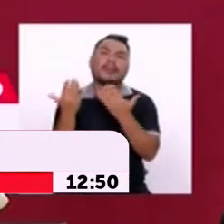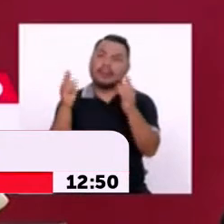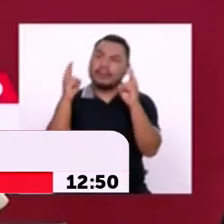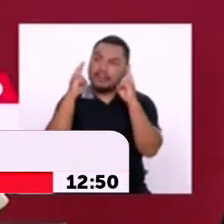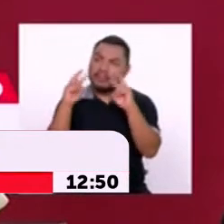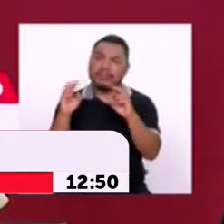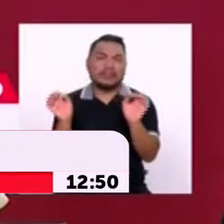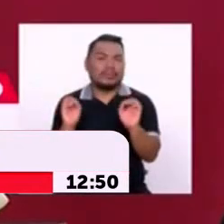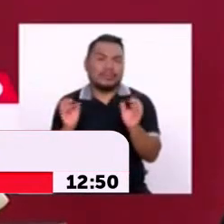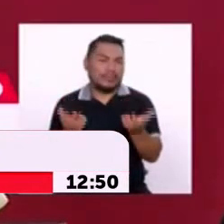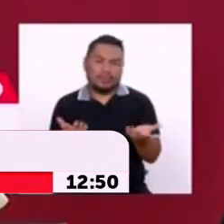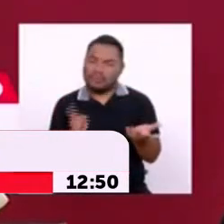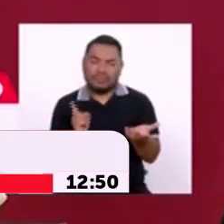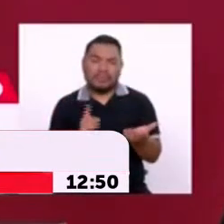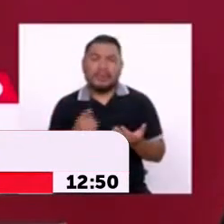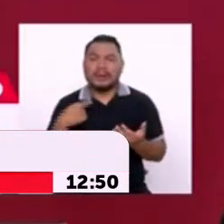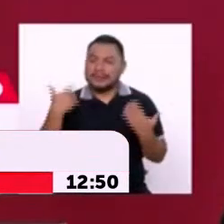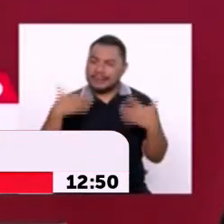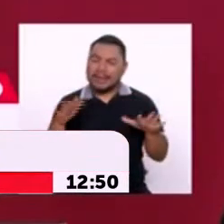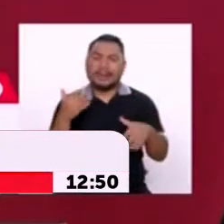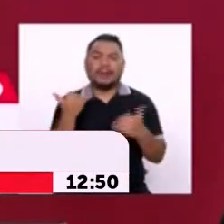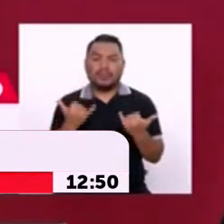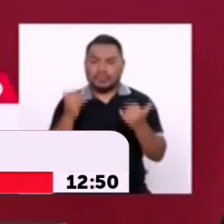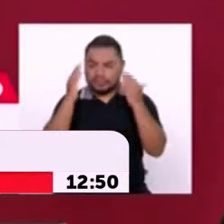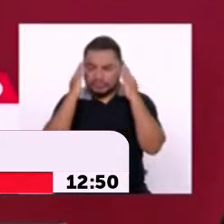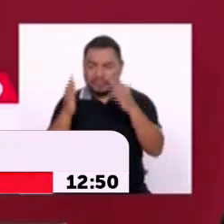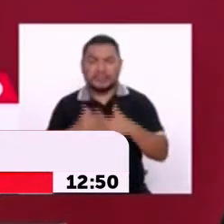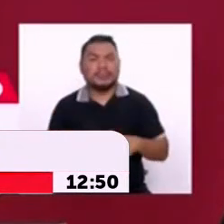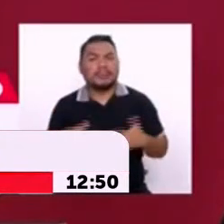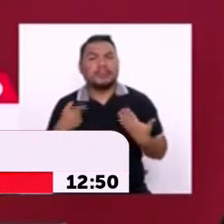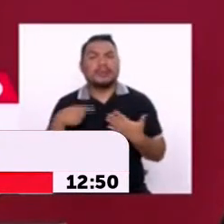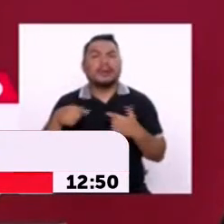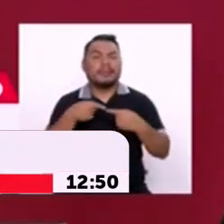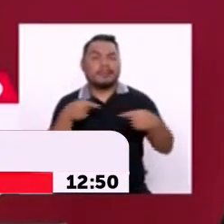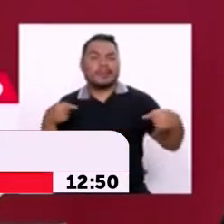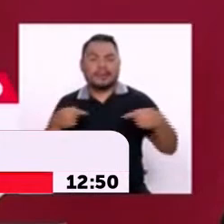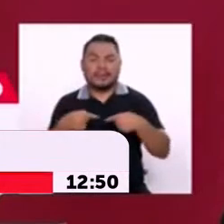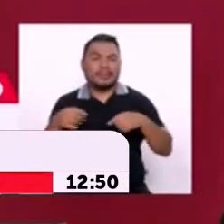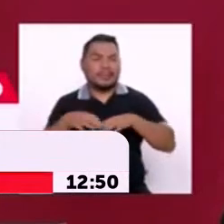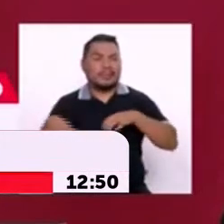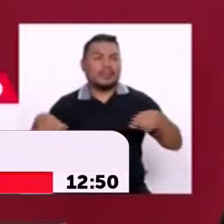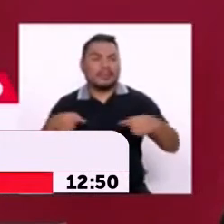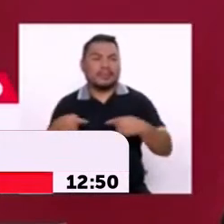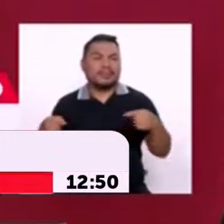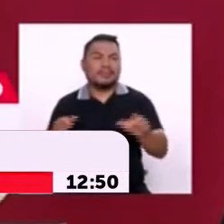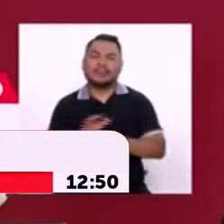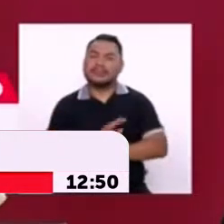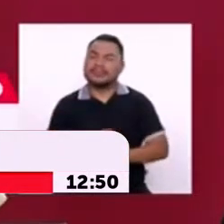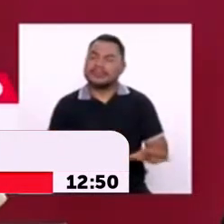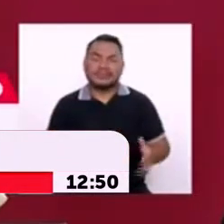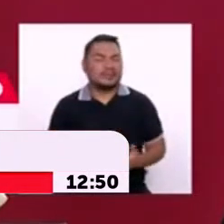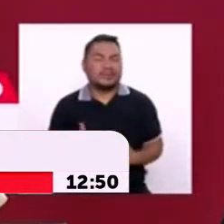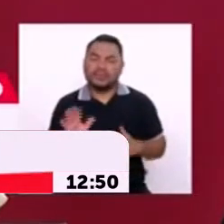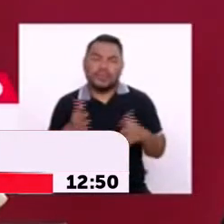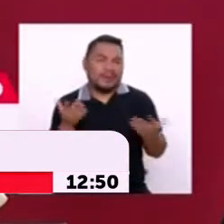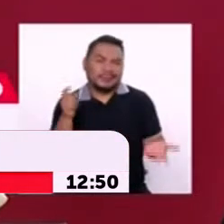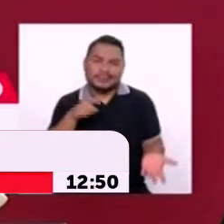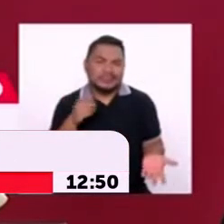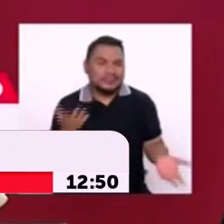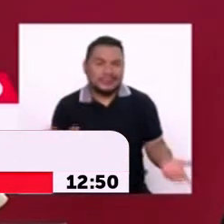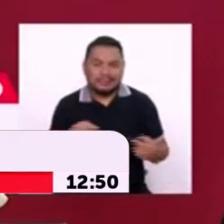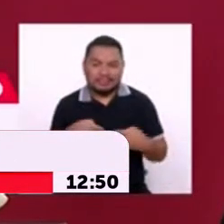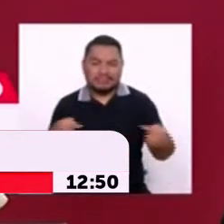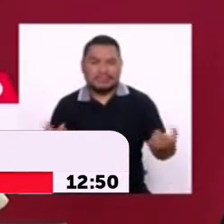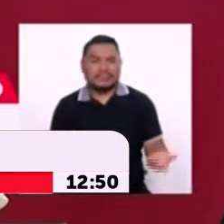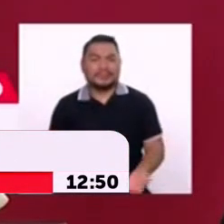atendido. No hay tiempo más para polarizarnos, para enfrentarnos. No hay